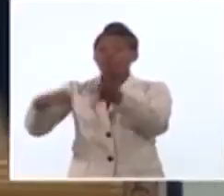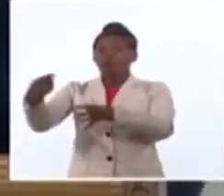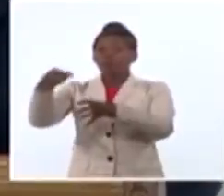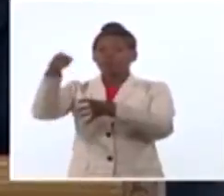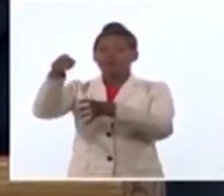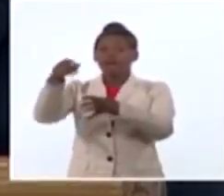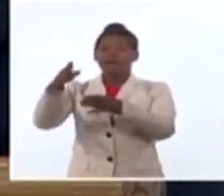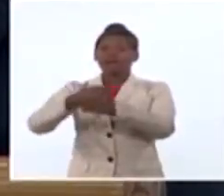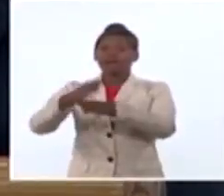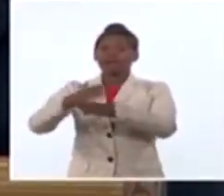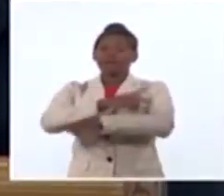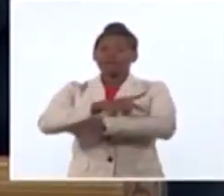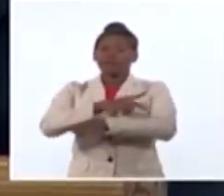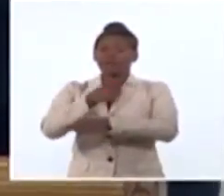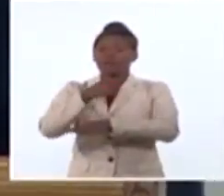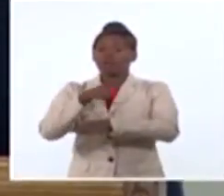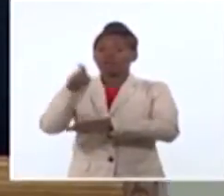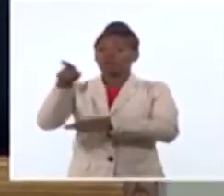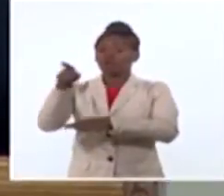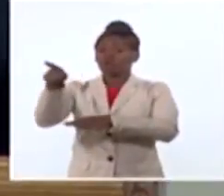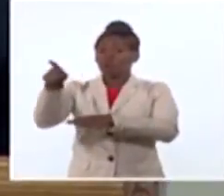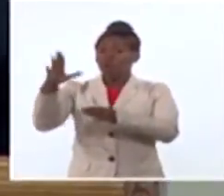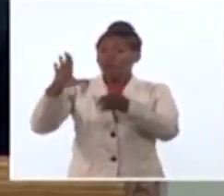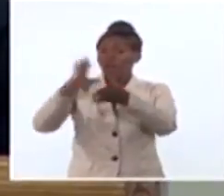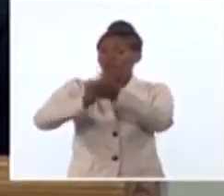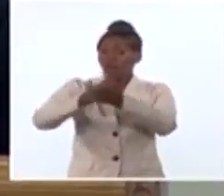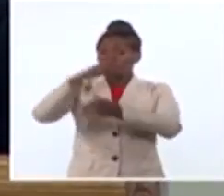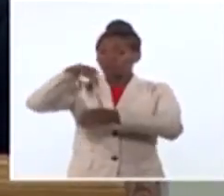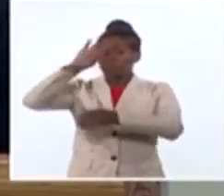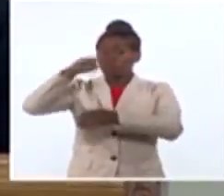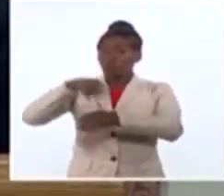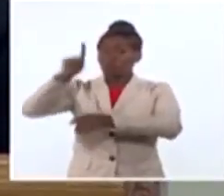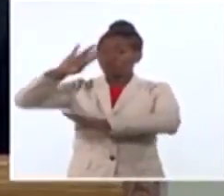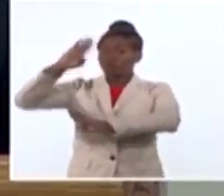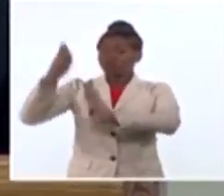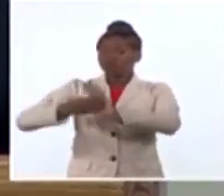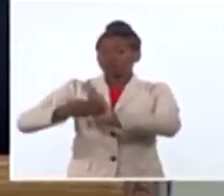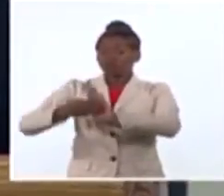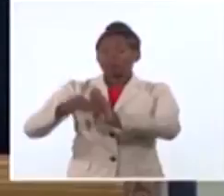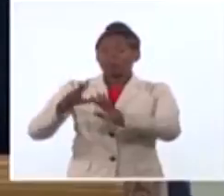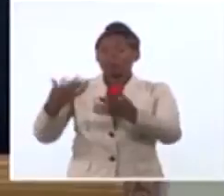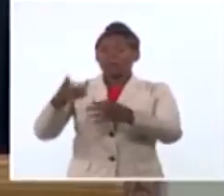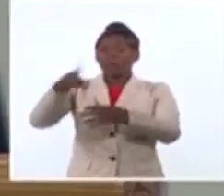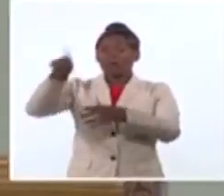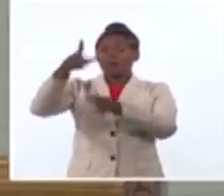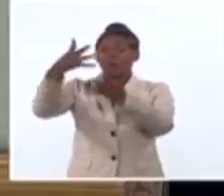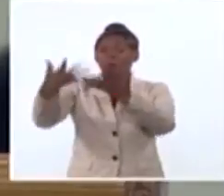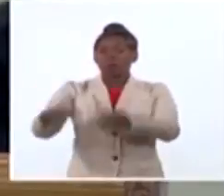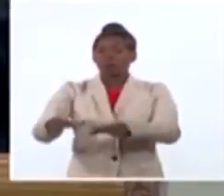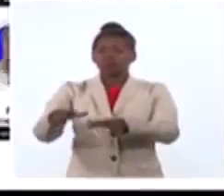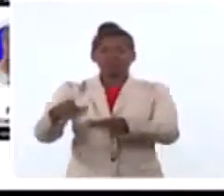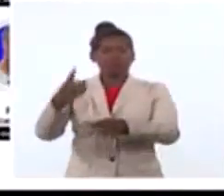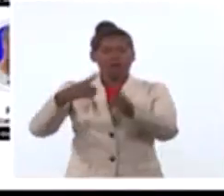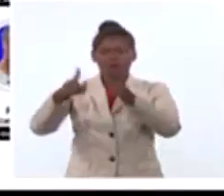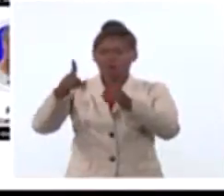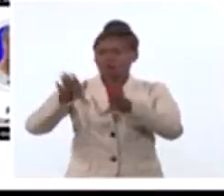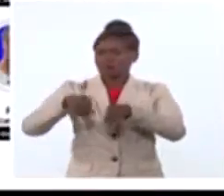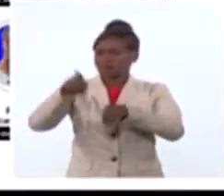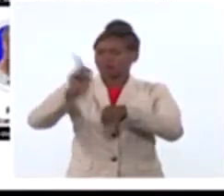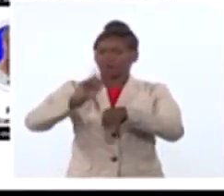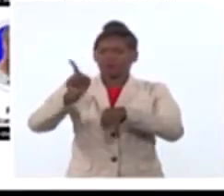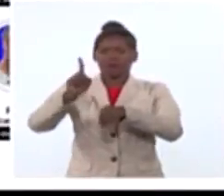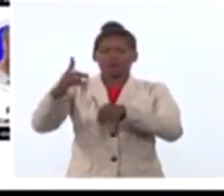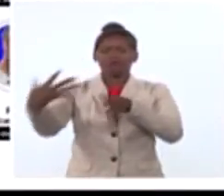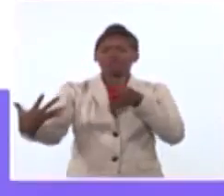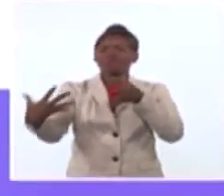aplicando legislación antiterrorista para reprimir la protesta social. Ven aquí